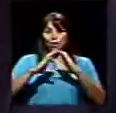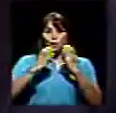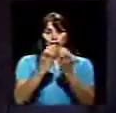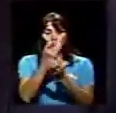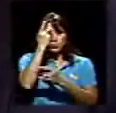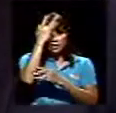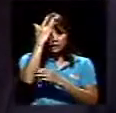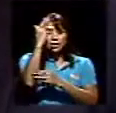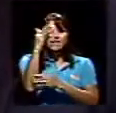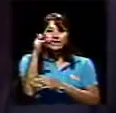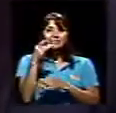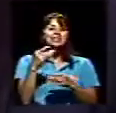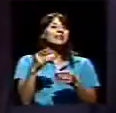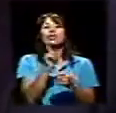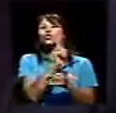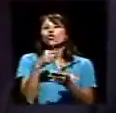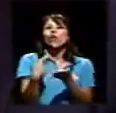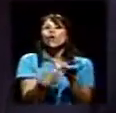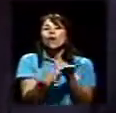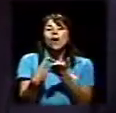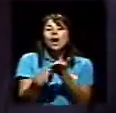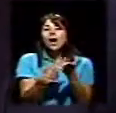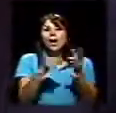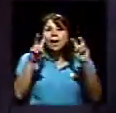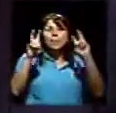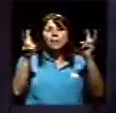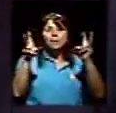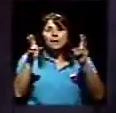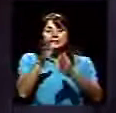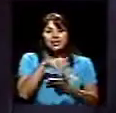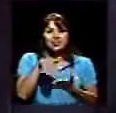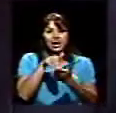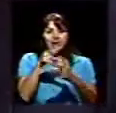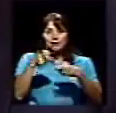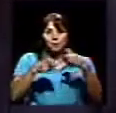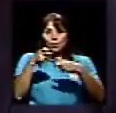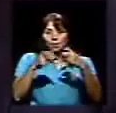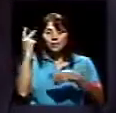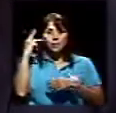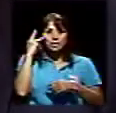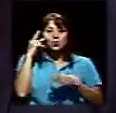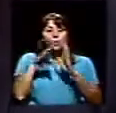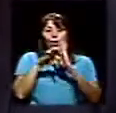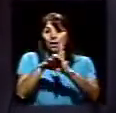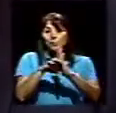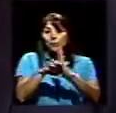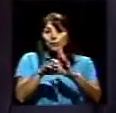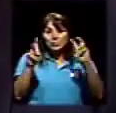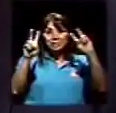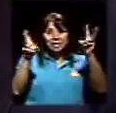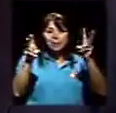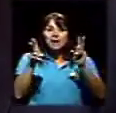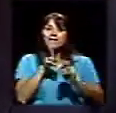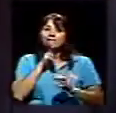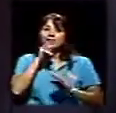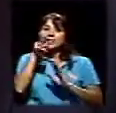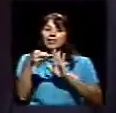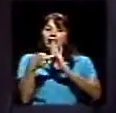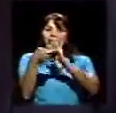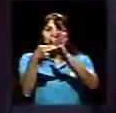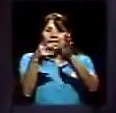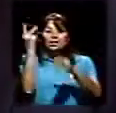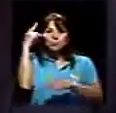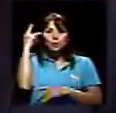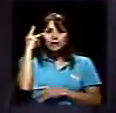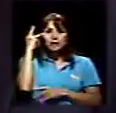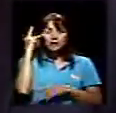centrales del sistema político, como por ejemplo todo el tema de la verdadera representación política, es decir, el sistema electoral habría